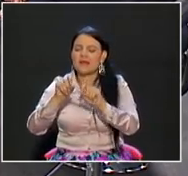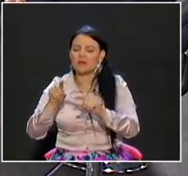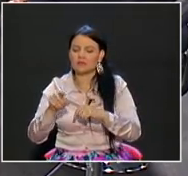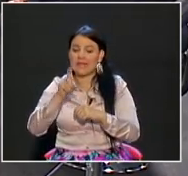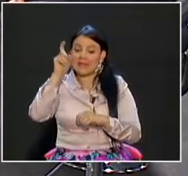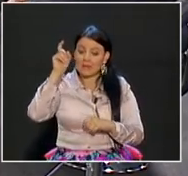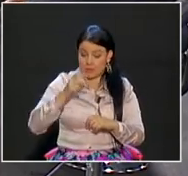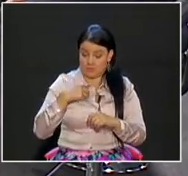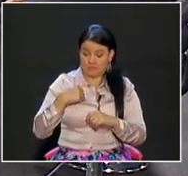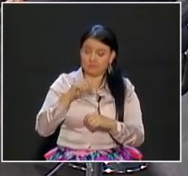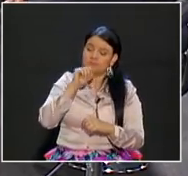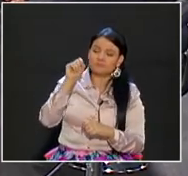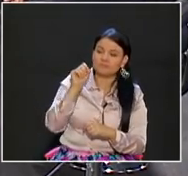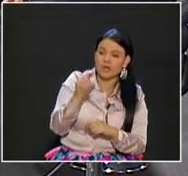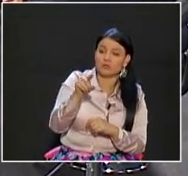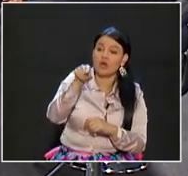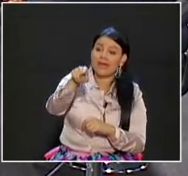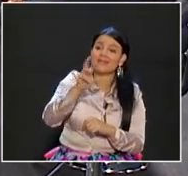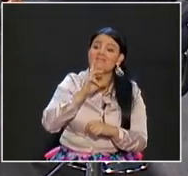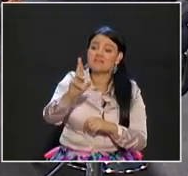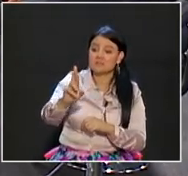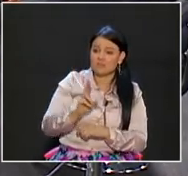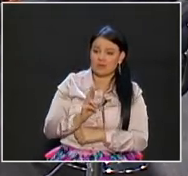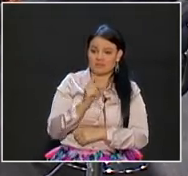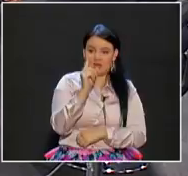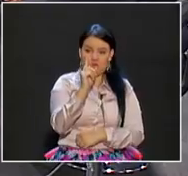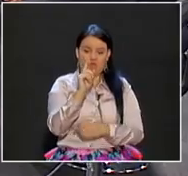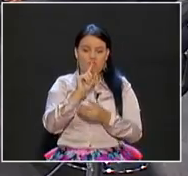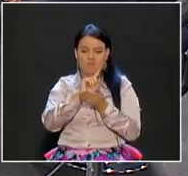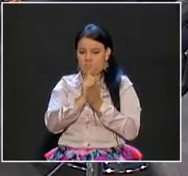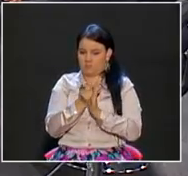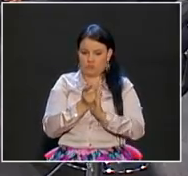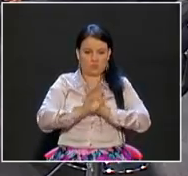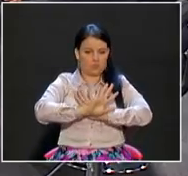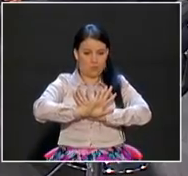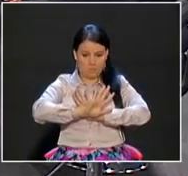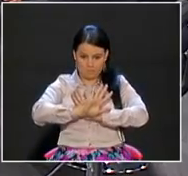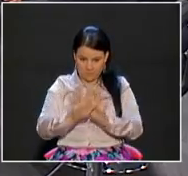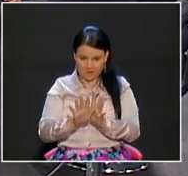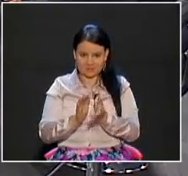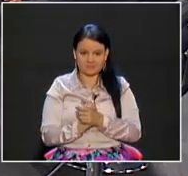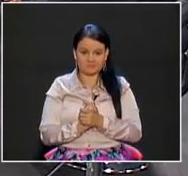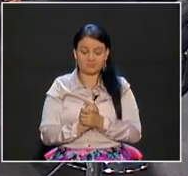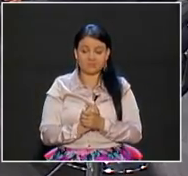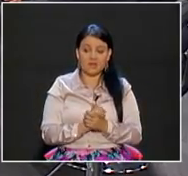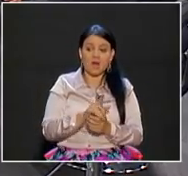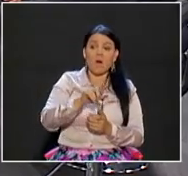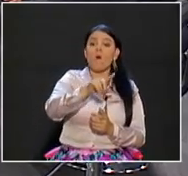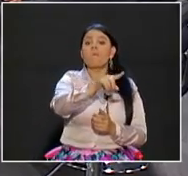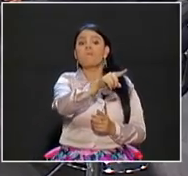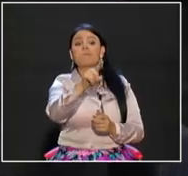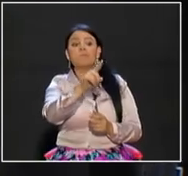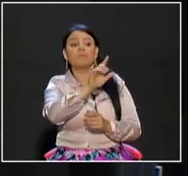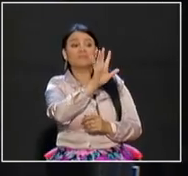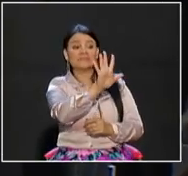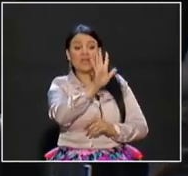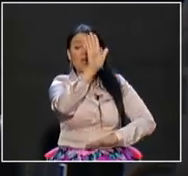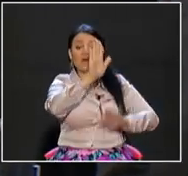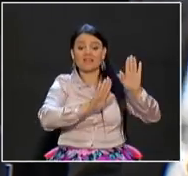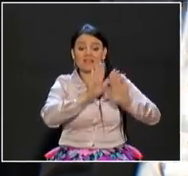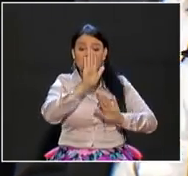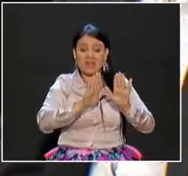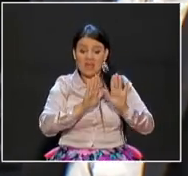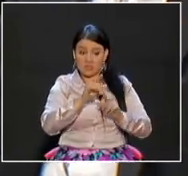tienen un minuto inmediatamente después de terminar ese minuto los otros cinco candidatos tienen 30